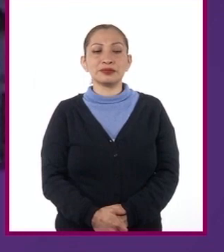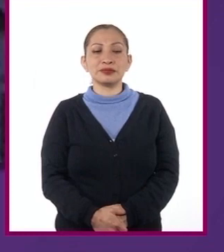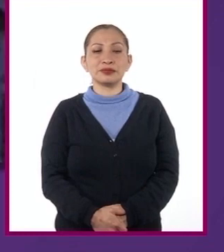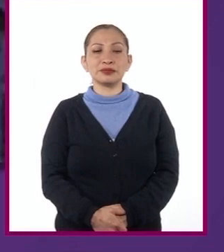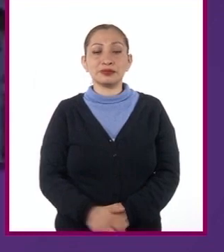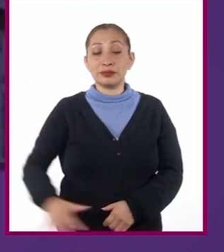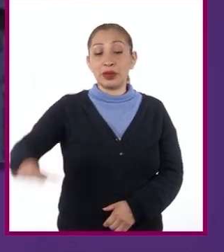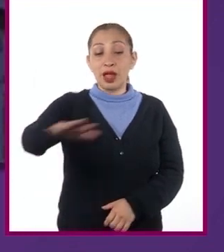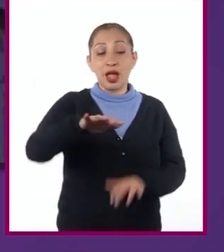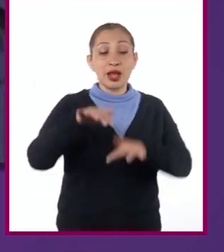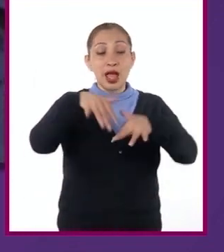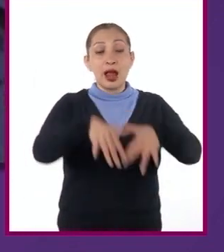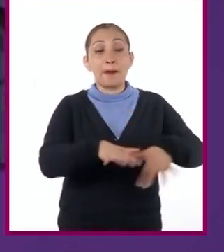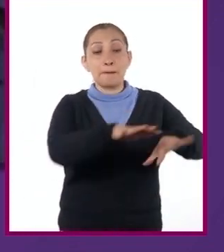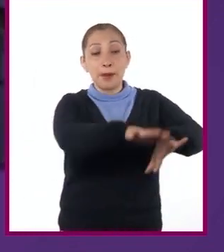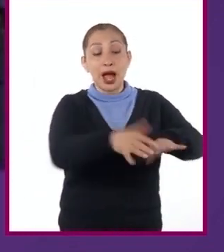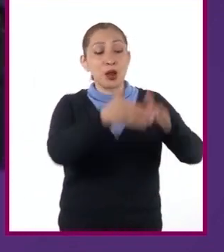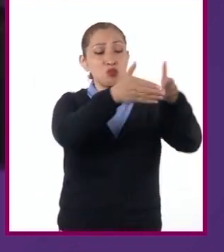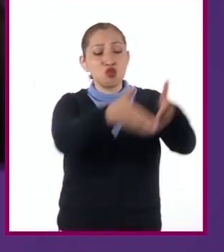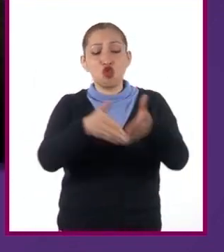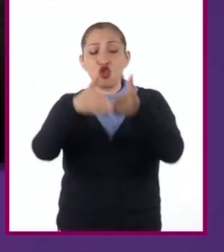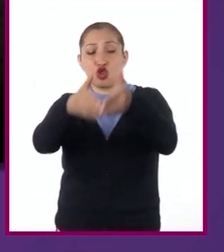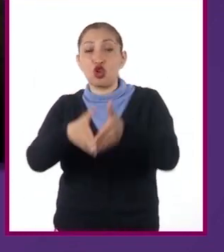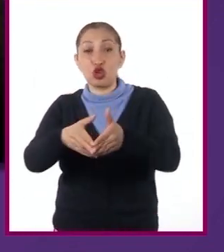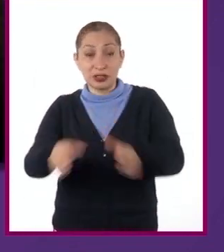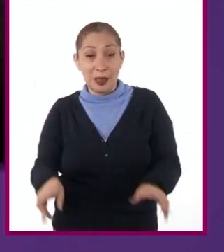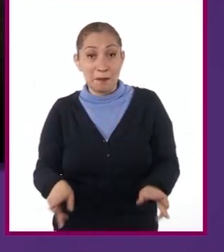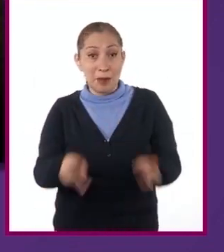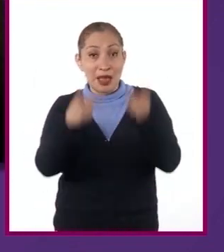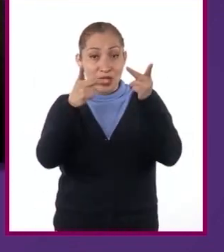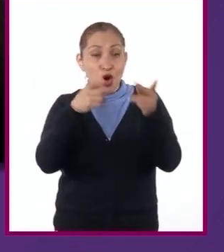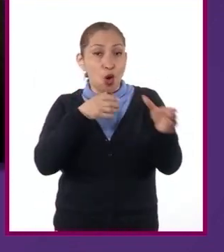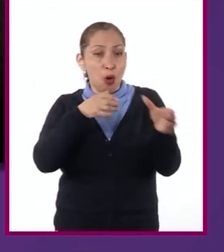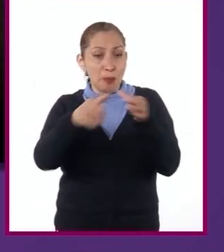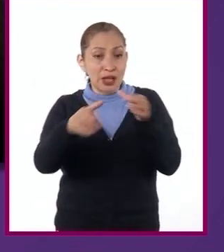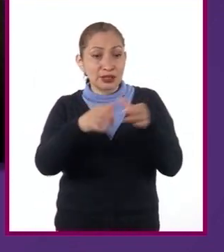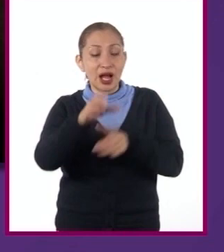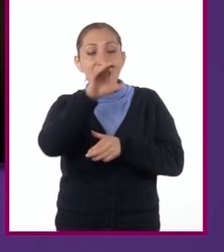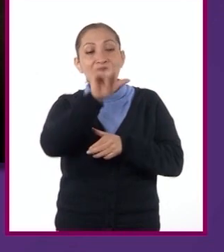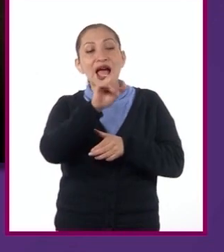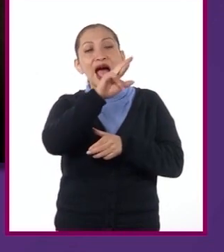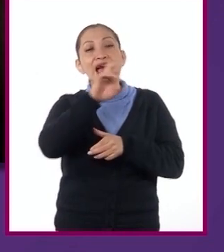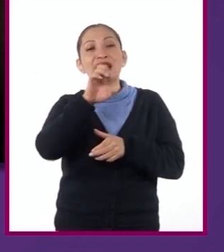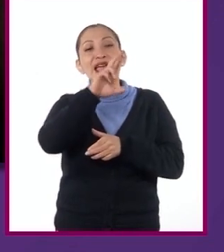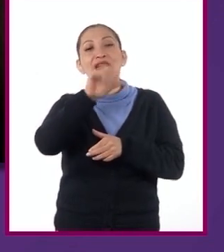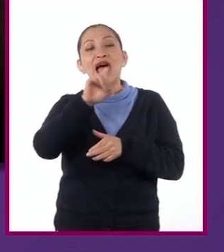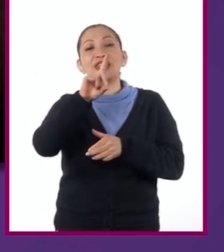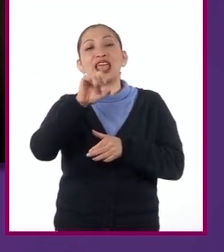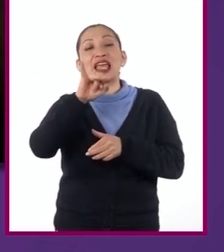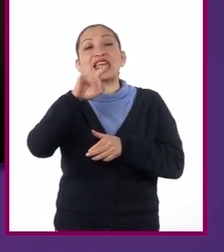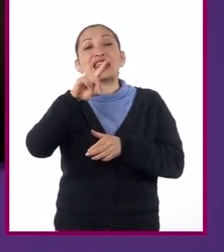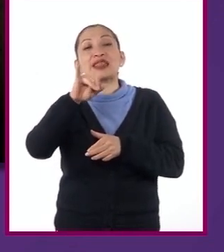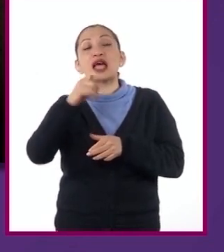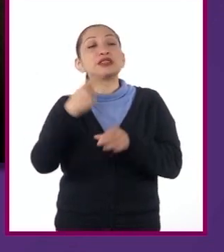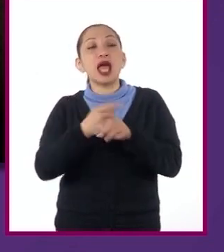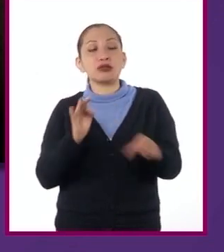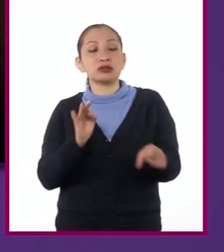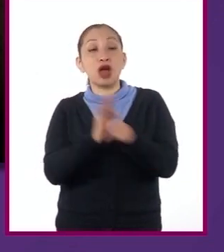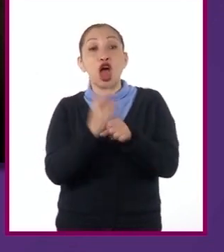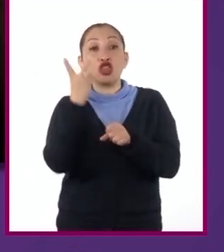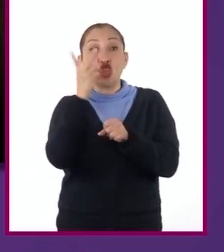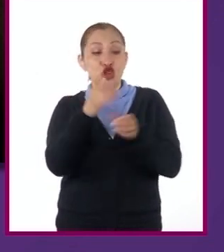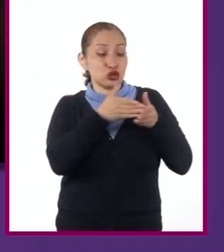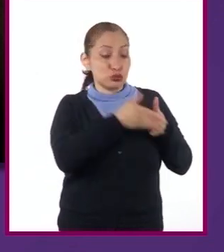En el mar, el conjunto de barcos mercantes, o mejor llamados carrera de Indias, eran protegidos con 2